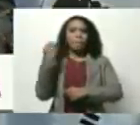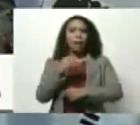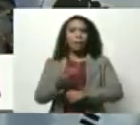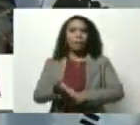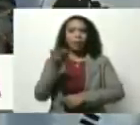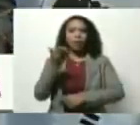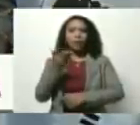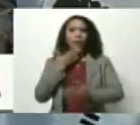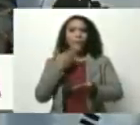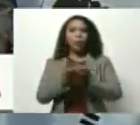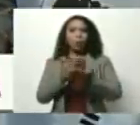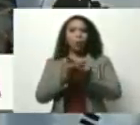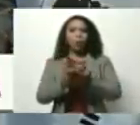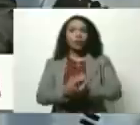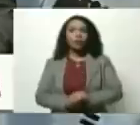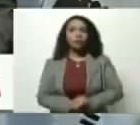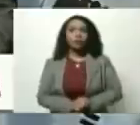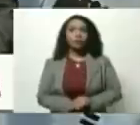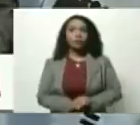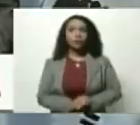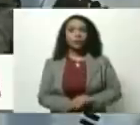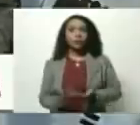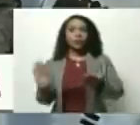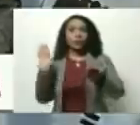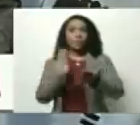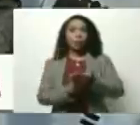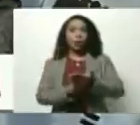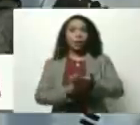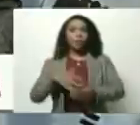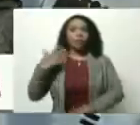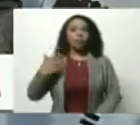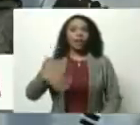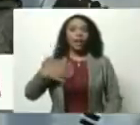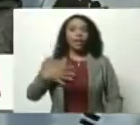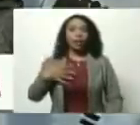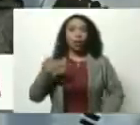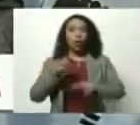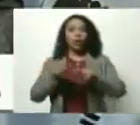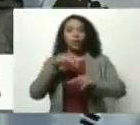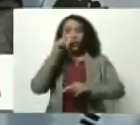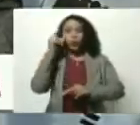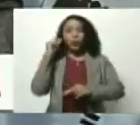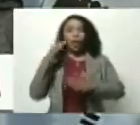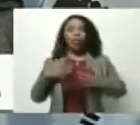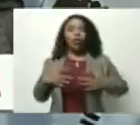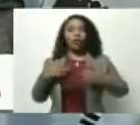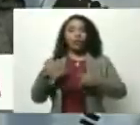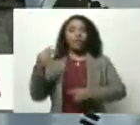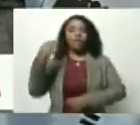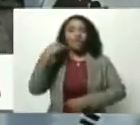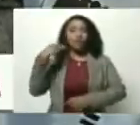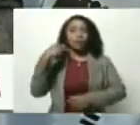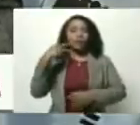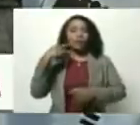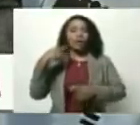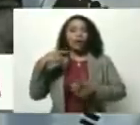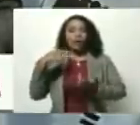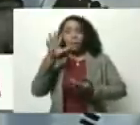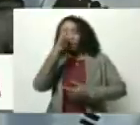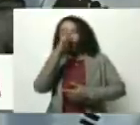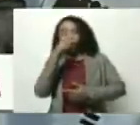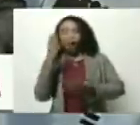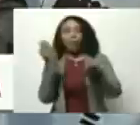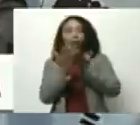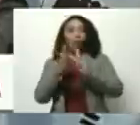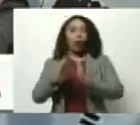de la propuesta de ley. Se establecen derechos para los niños, niñas y adolescentes víctimas de acoso escolar, el derecho al